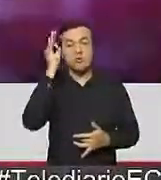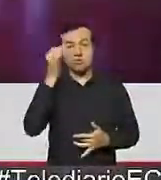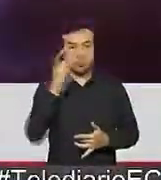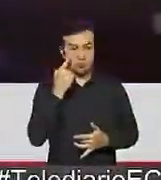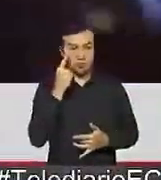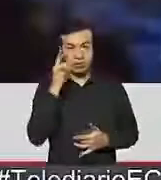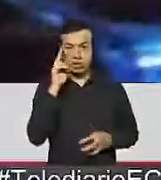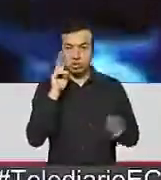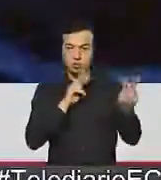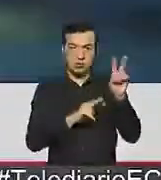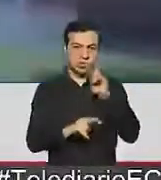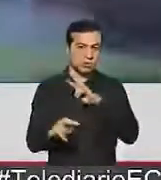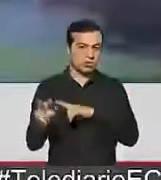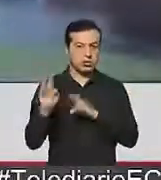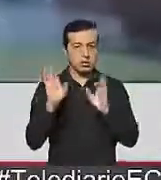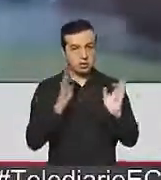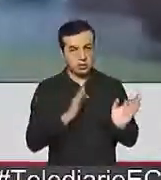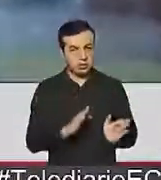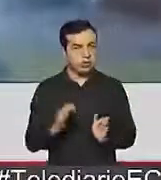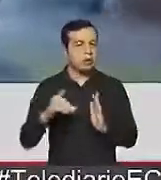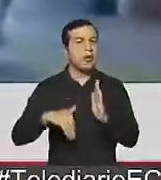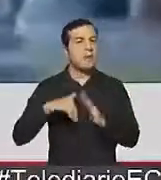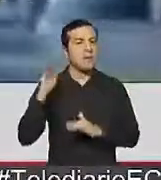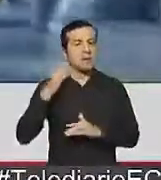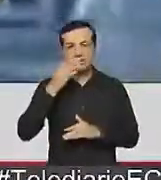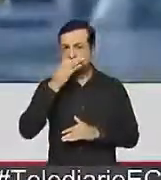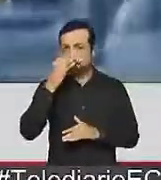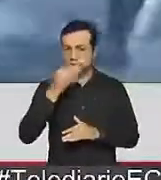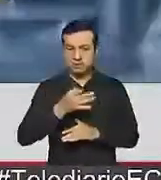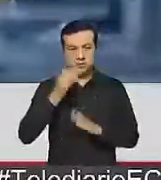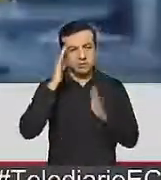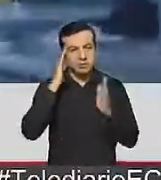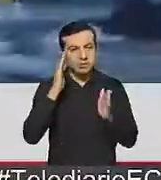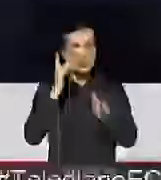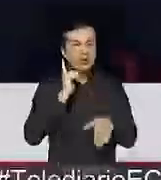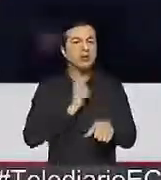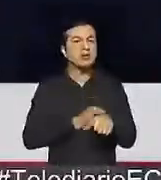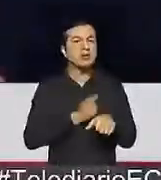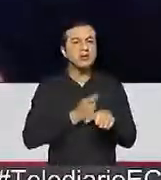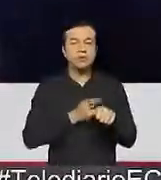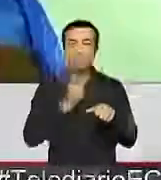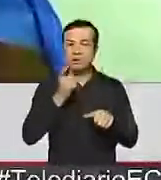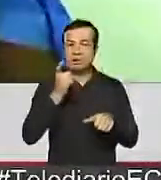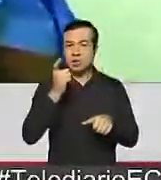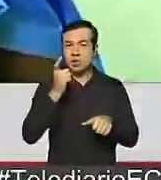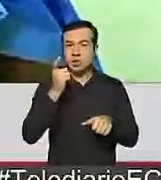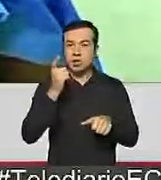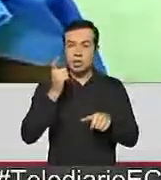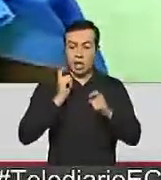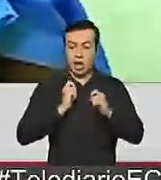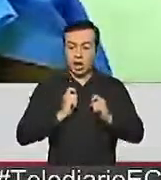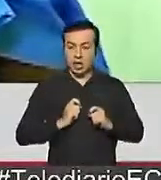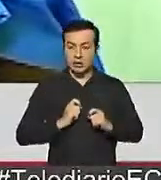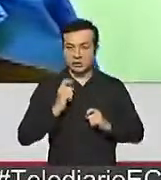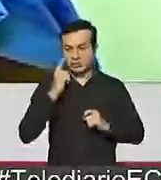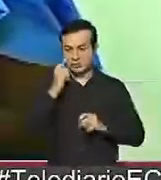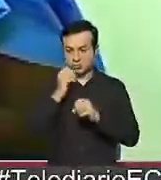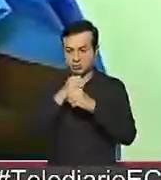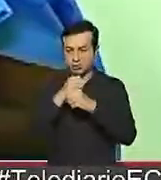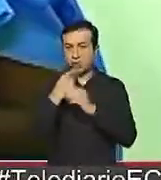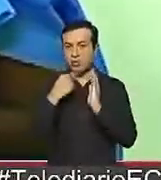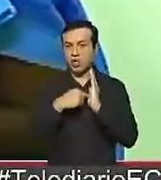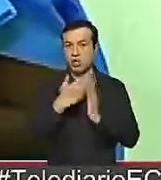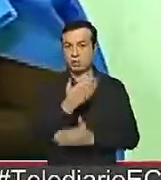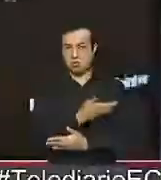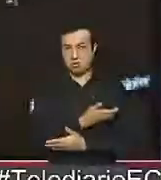obtener diagnósticos y tratamientos más seguros para tratar tipos específicos de células cancerosas, como las del cáncer de